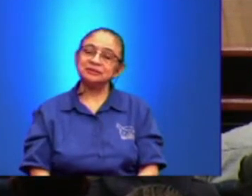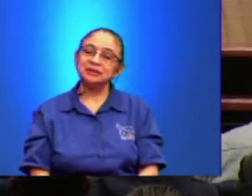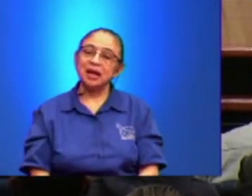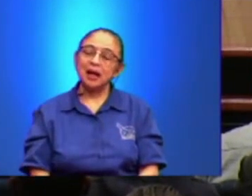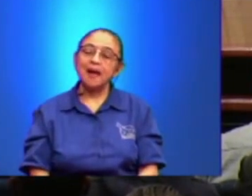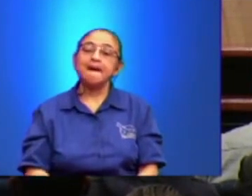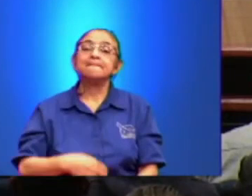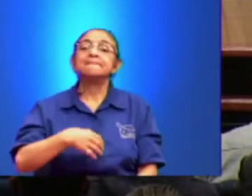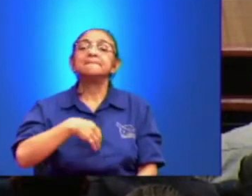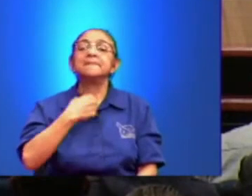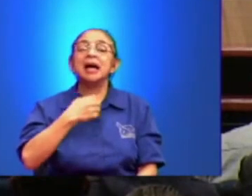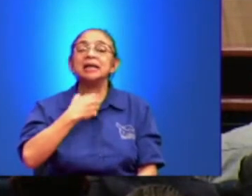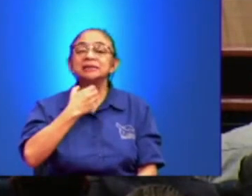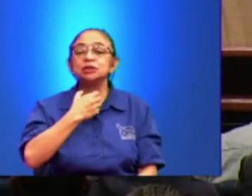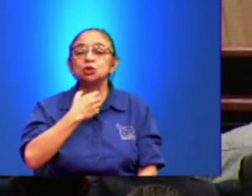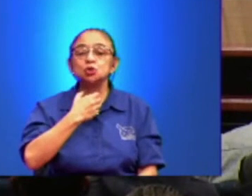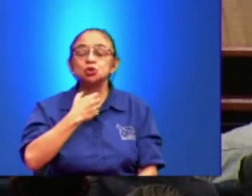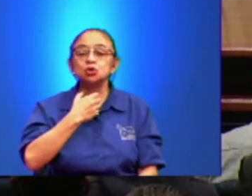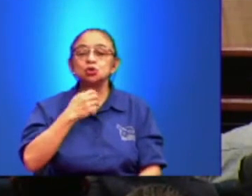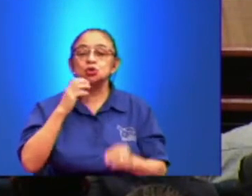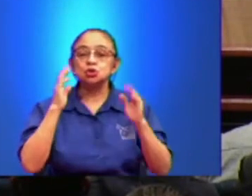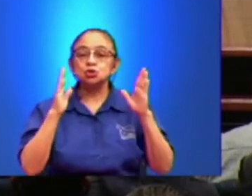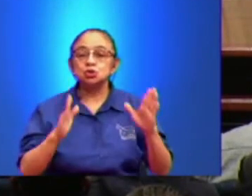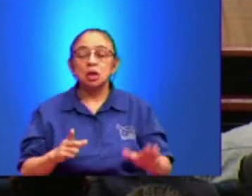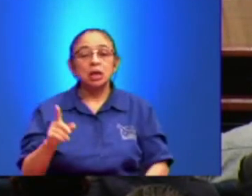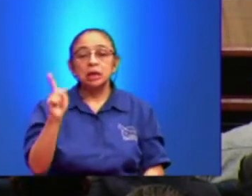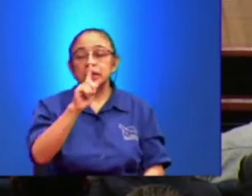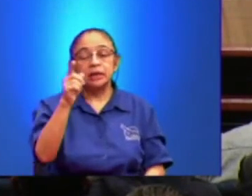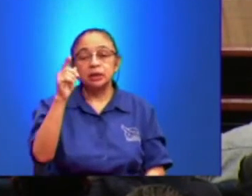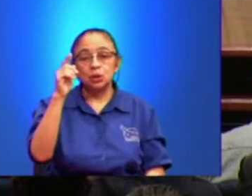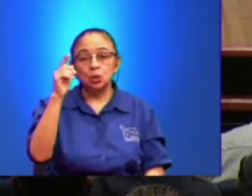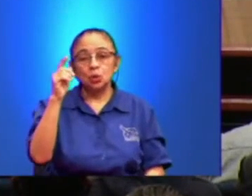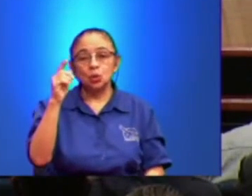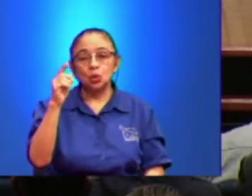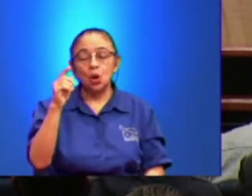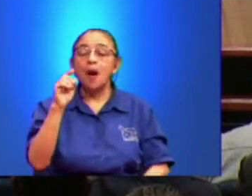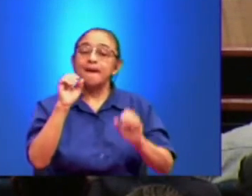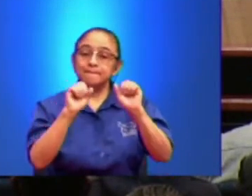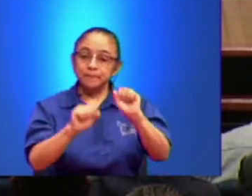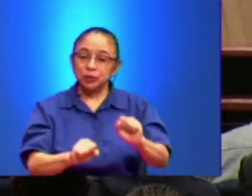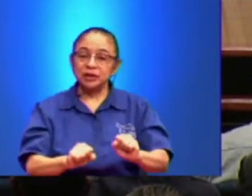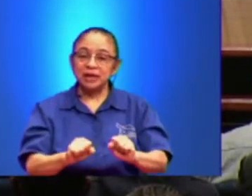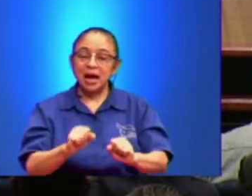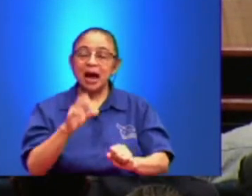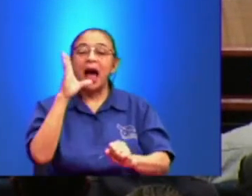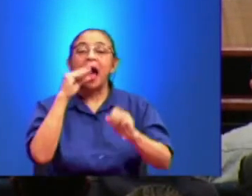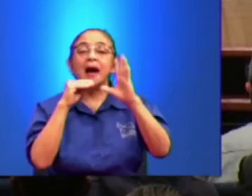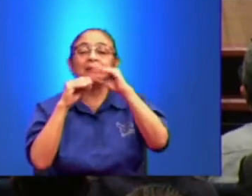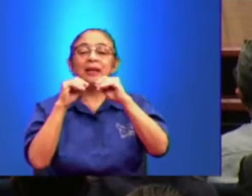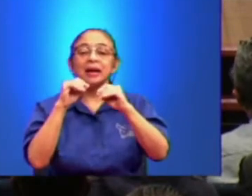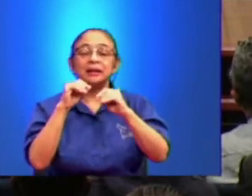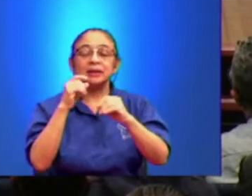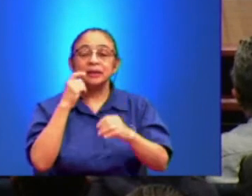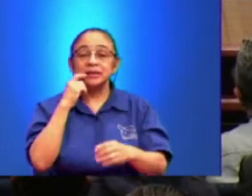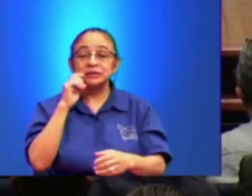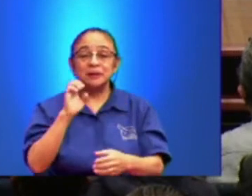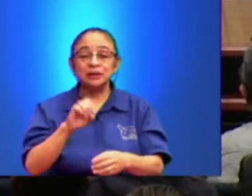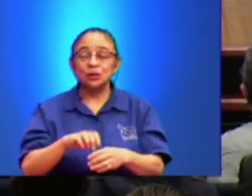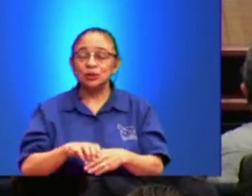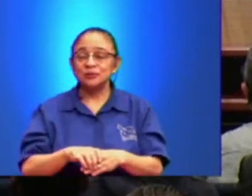maestros norteamericanos que no sabían hablar español a quien nos dieran clases era una